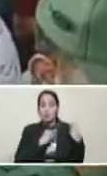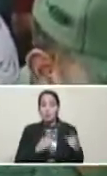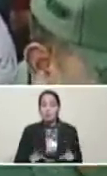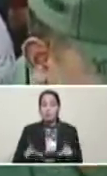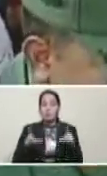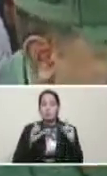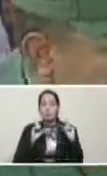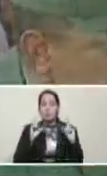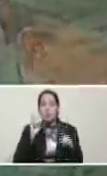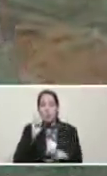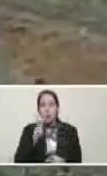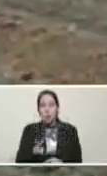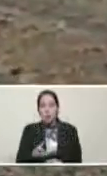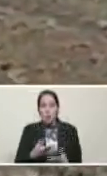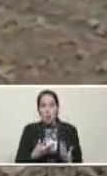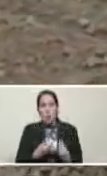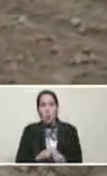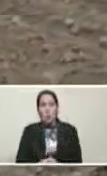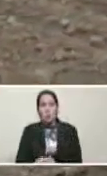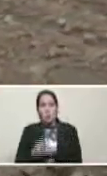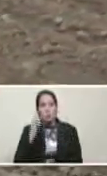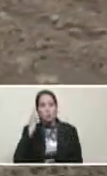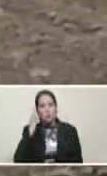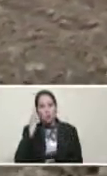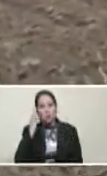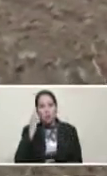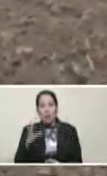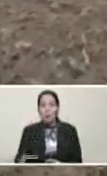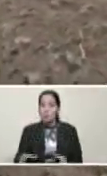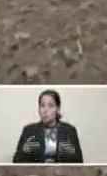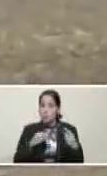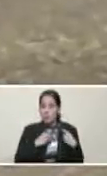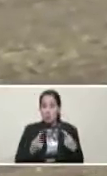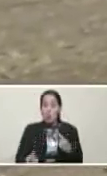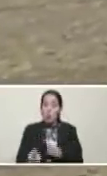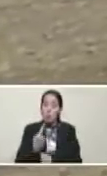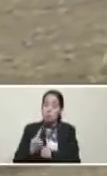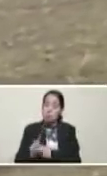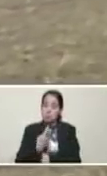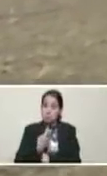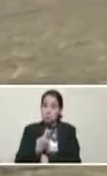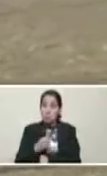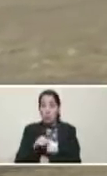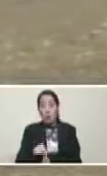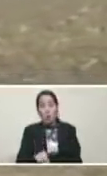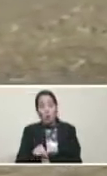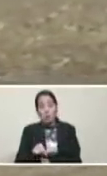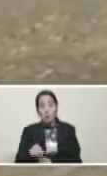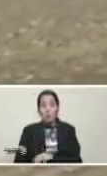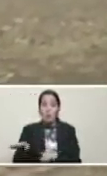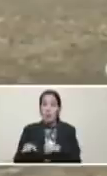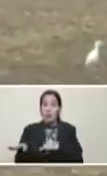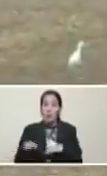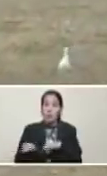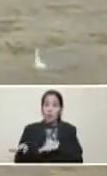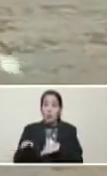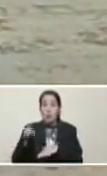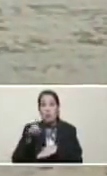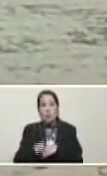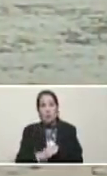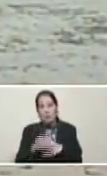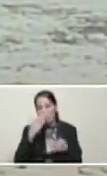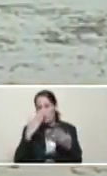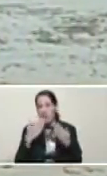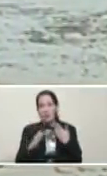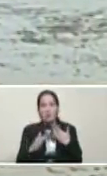orientaba de la mano de nuestra compañera amargado y siempre asumiendo lo que usted nos decía hoy también desde cojedes hemos conformado lo que son los